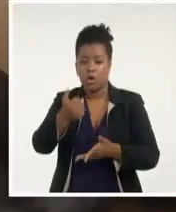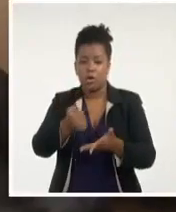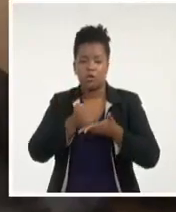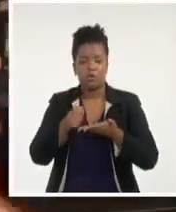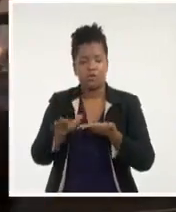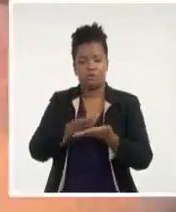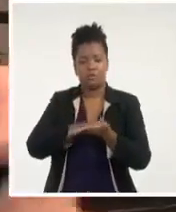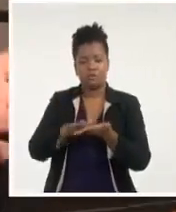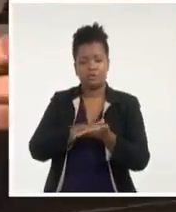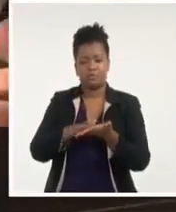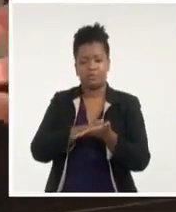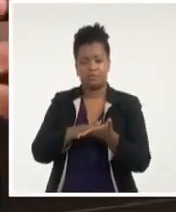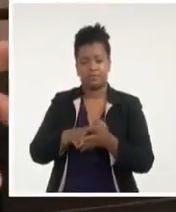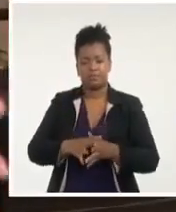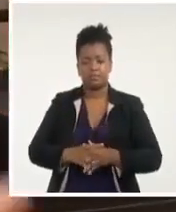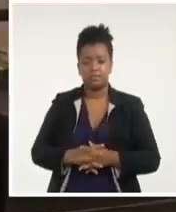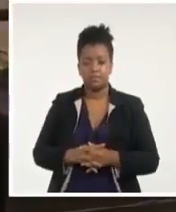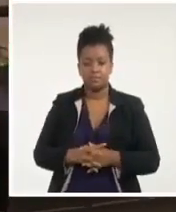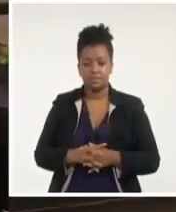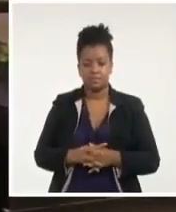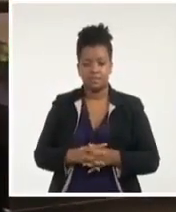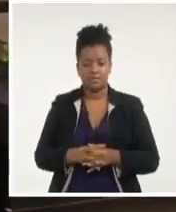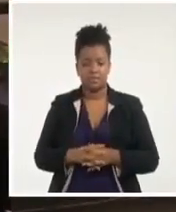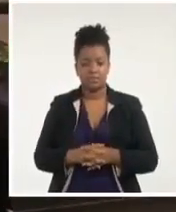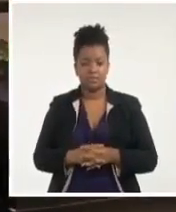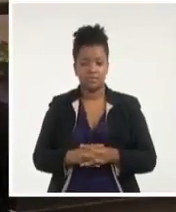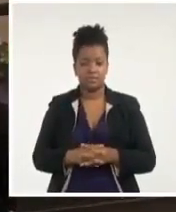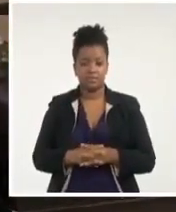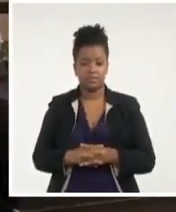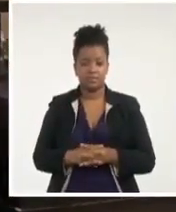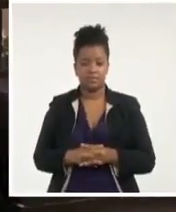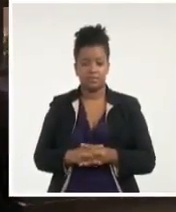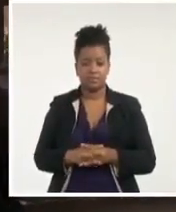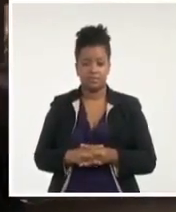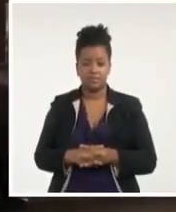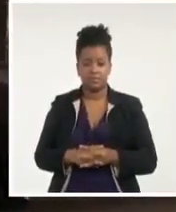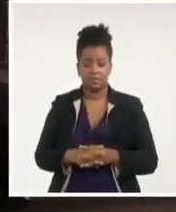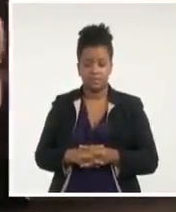interno del país. Manolo Rodríguez Salas, Sistema Informativo de la Televisión Cubana.